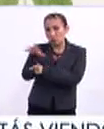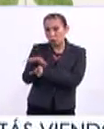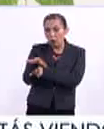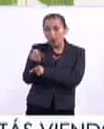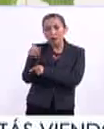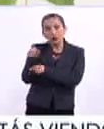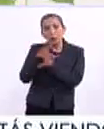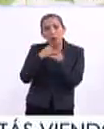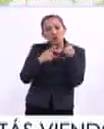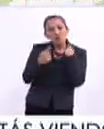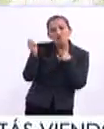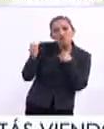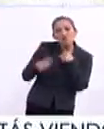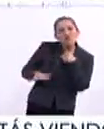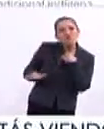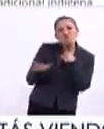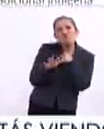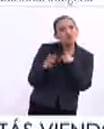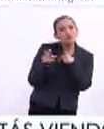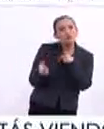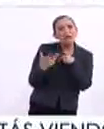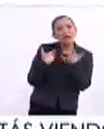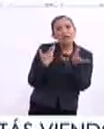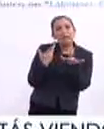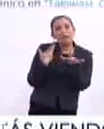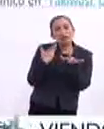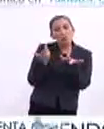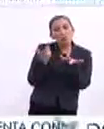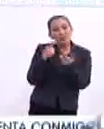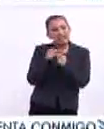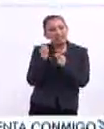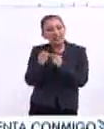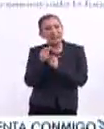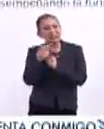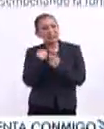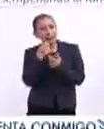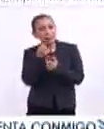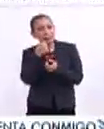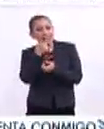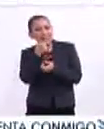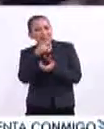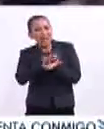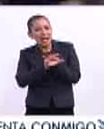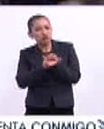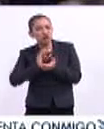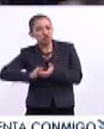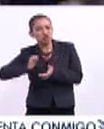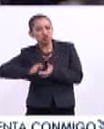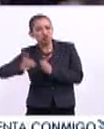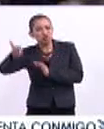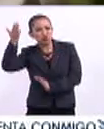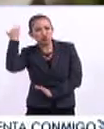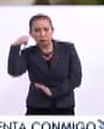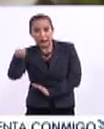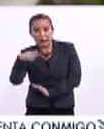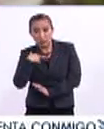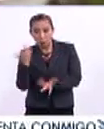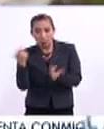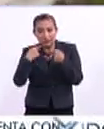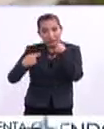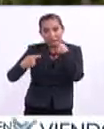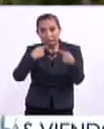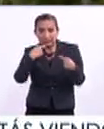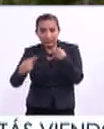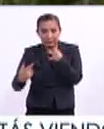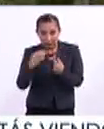es un poco un debate en torno a los encuentros y desencuentros con las medicinas tradicionales. Y ese es un campo bastante controvertido,